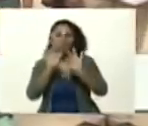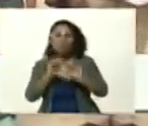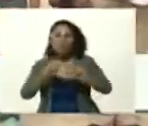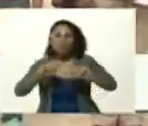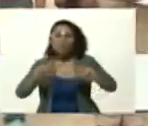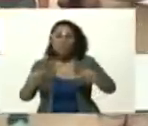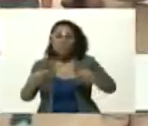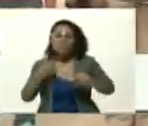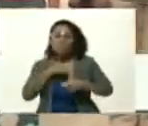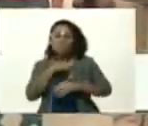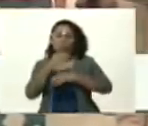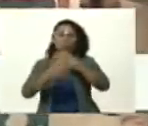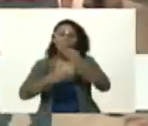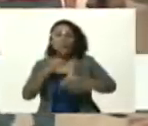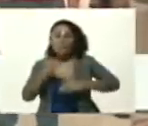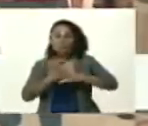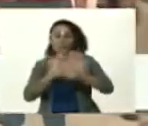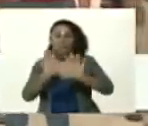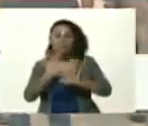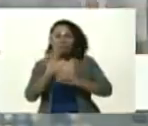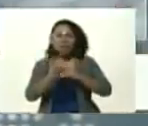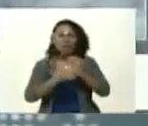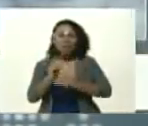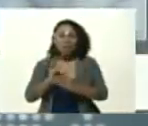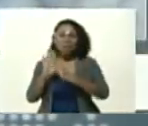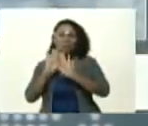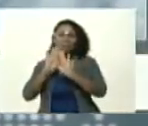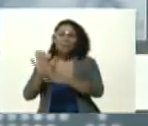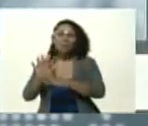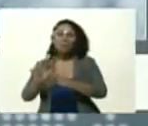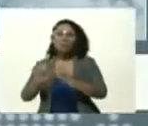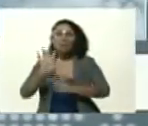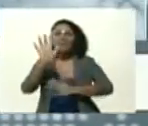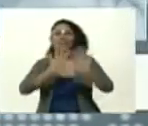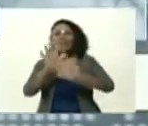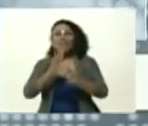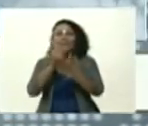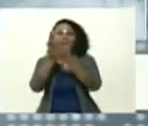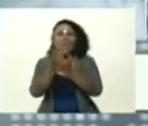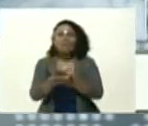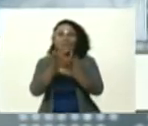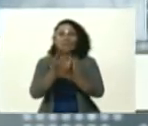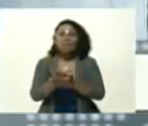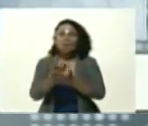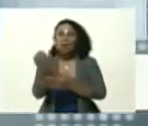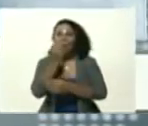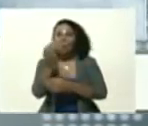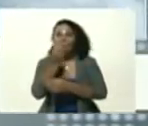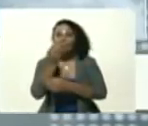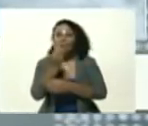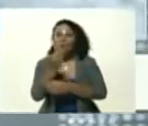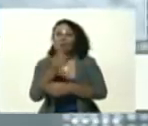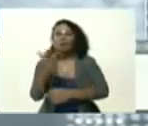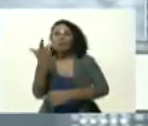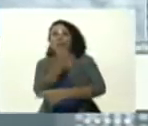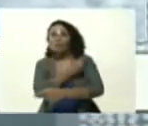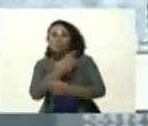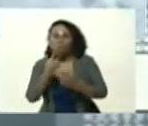Hemos hecho ya, realizado, apoyado con 15 toneladas de alimento. Hemos llevado